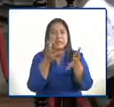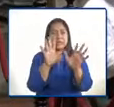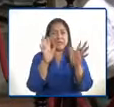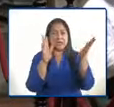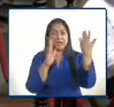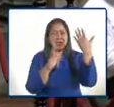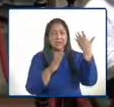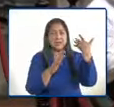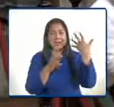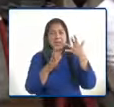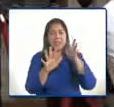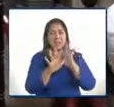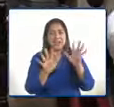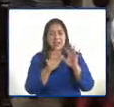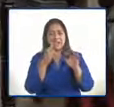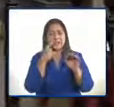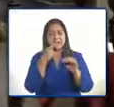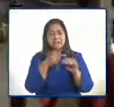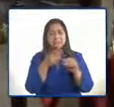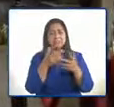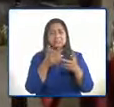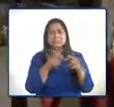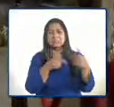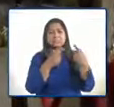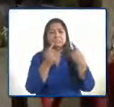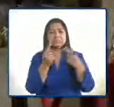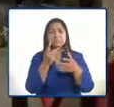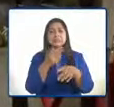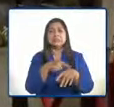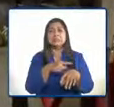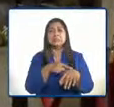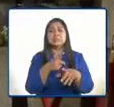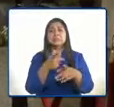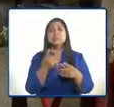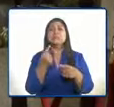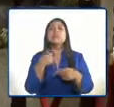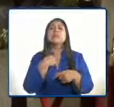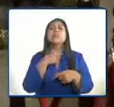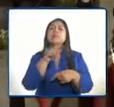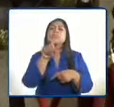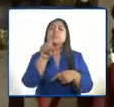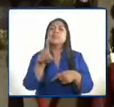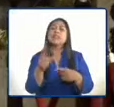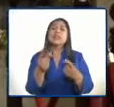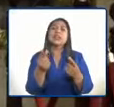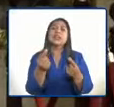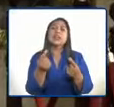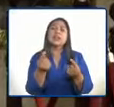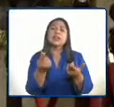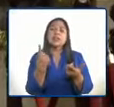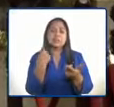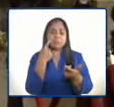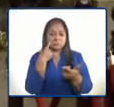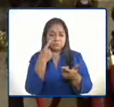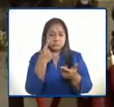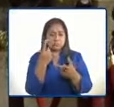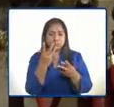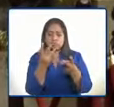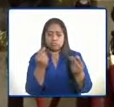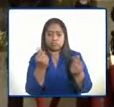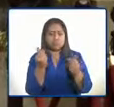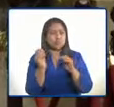pues bastante tiempo. Quisiera saber qué está haciendo el Instituto Guatemalteco de Migración para poder solucionar el tema de